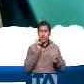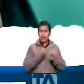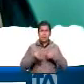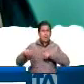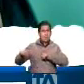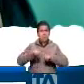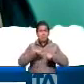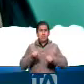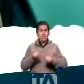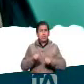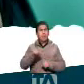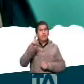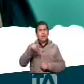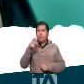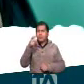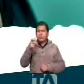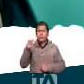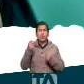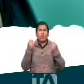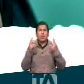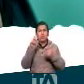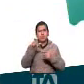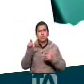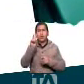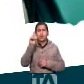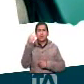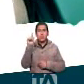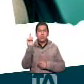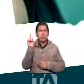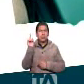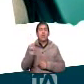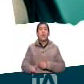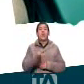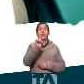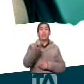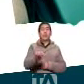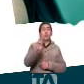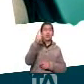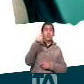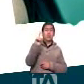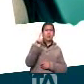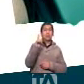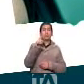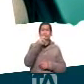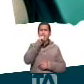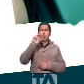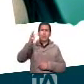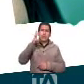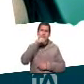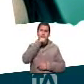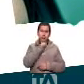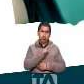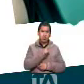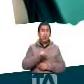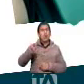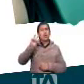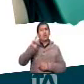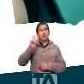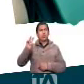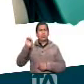mayo, se deberá inocular a 2 millones de personas. 1,2 millones son personas de la tercera edad, 220